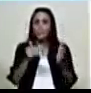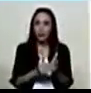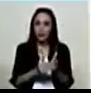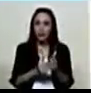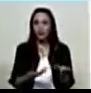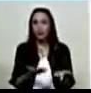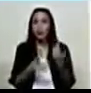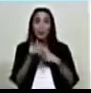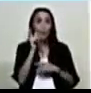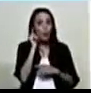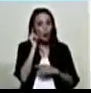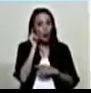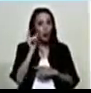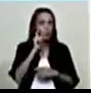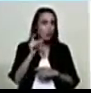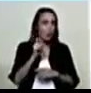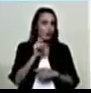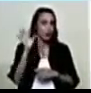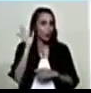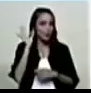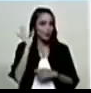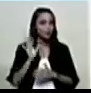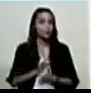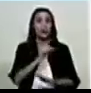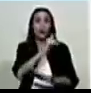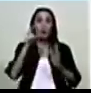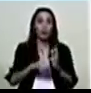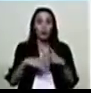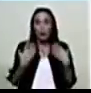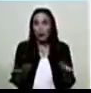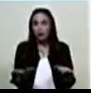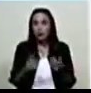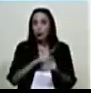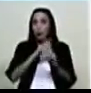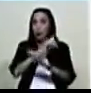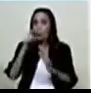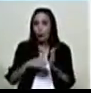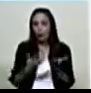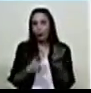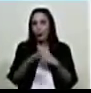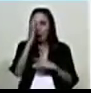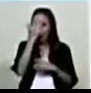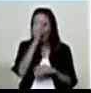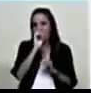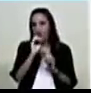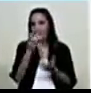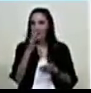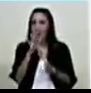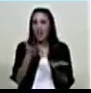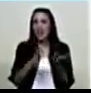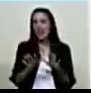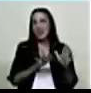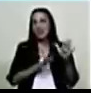79.839 mujeres embarazadas. Nuestra meta, mi meta es llegar a mediados de febrero, ya por ahí,